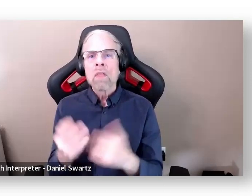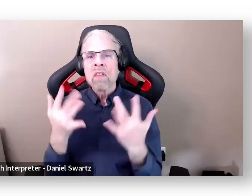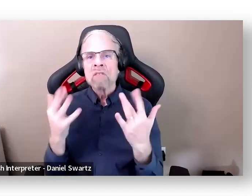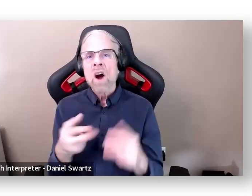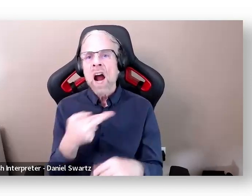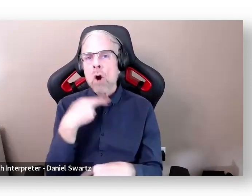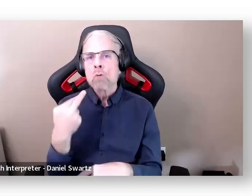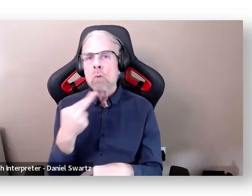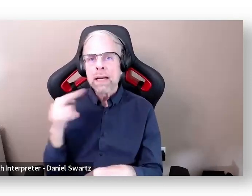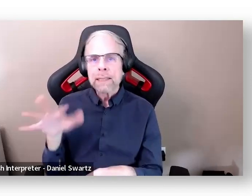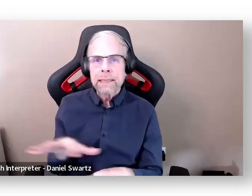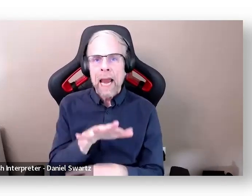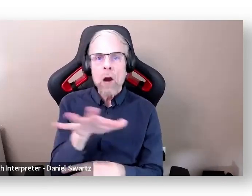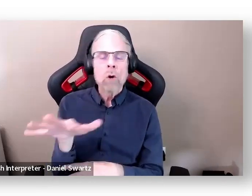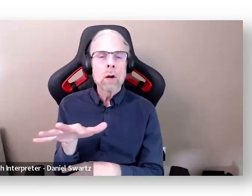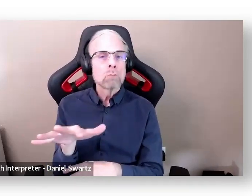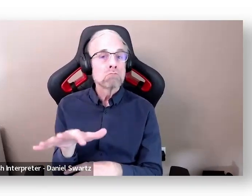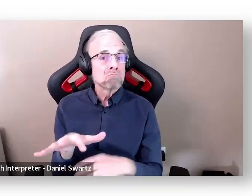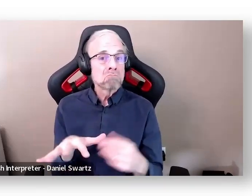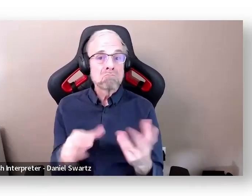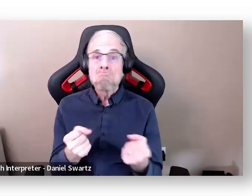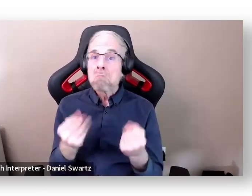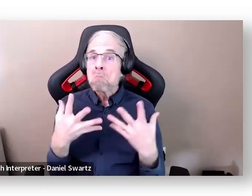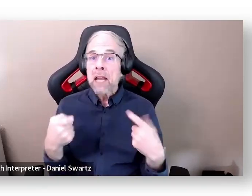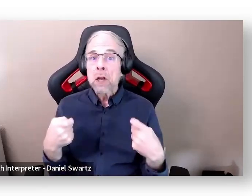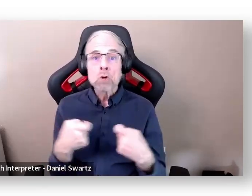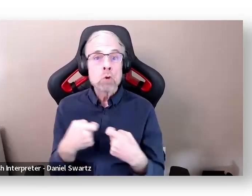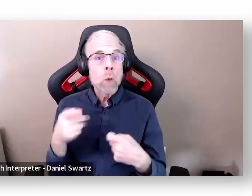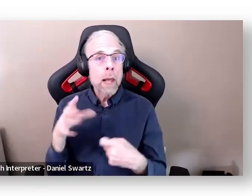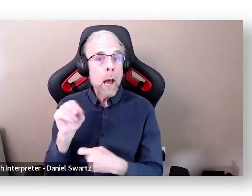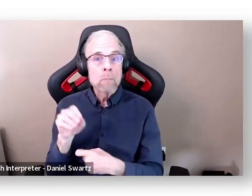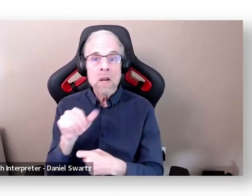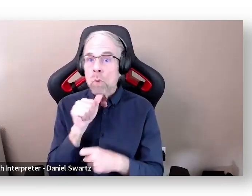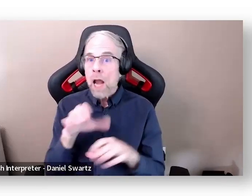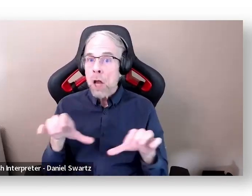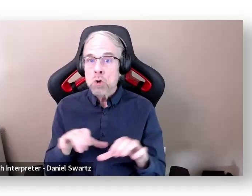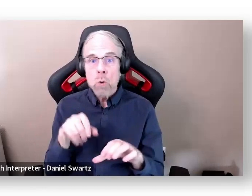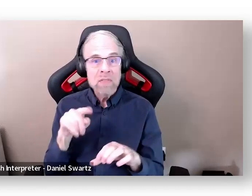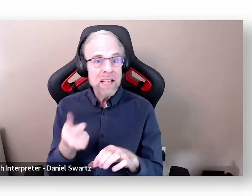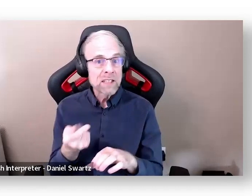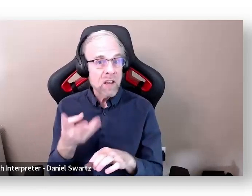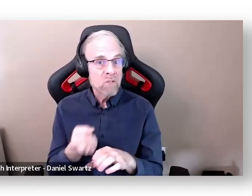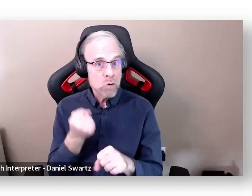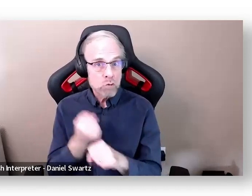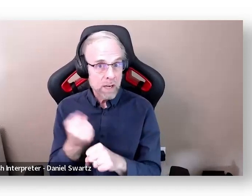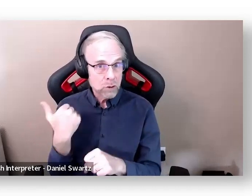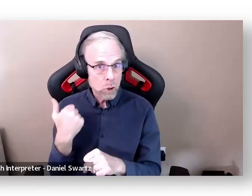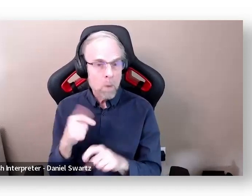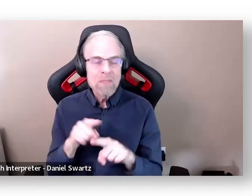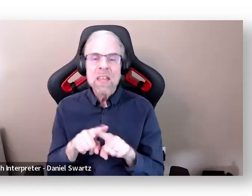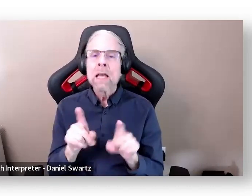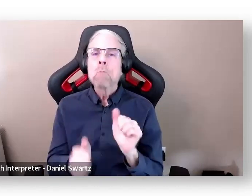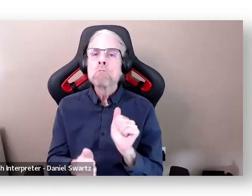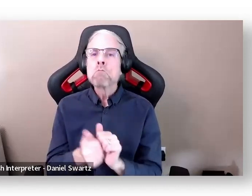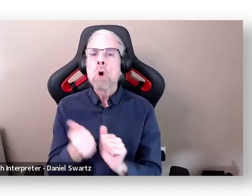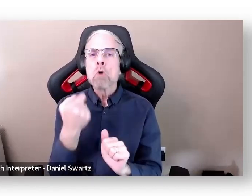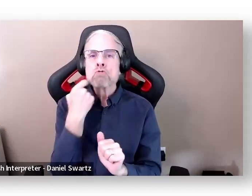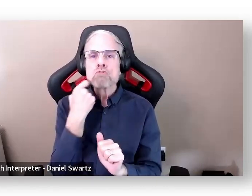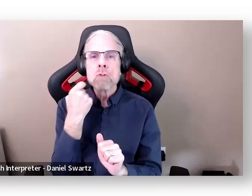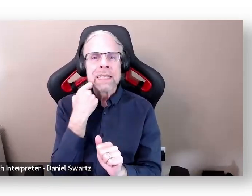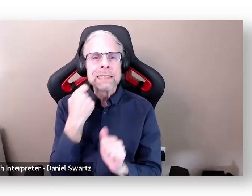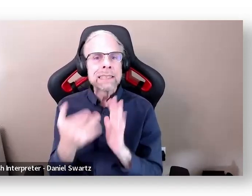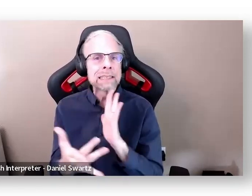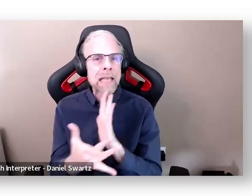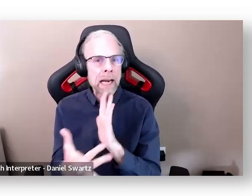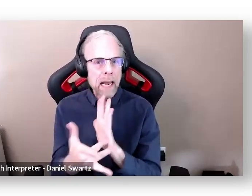para pronosticar el clima, pronosticar en otras partes. Eso es lo que mostramos. Nosotros no estamos haciendo esto hace